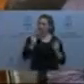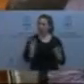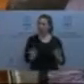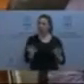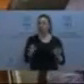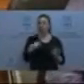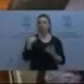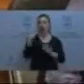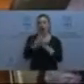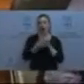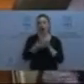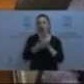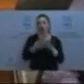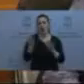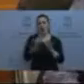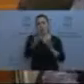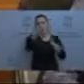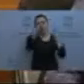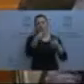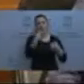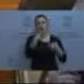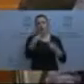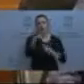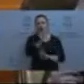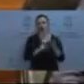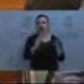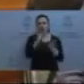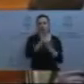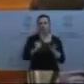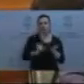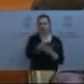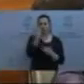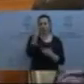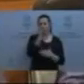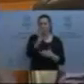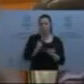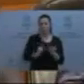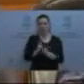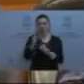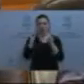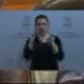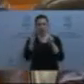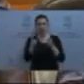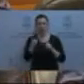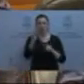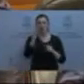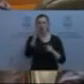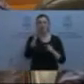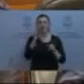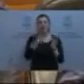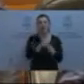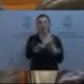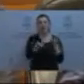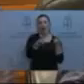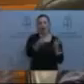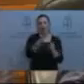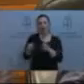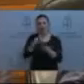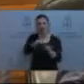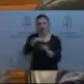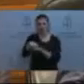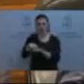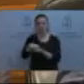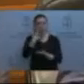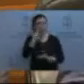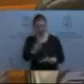refiero? Usted matiza que la reordenación del mapa escolar o del mapa educativo no implica solamente el cierre de centros, es cierto.